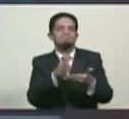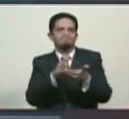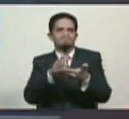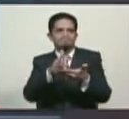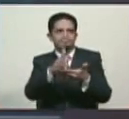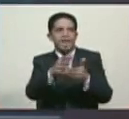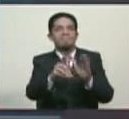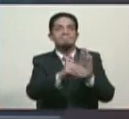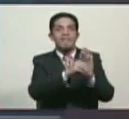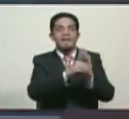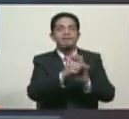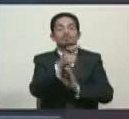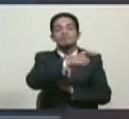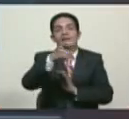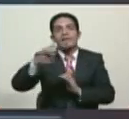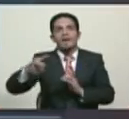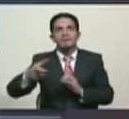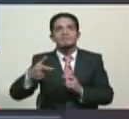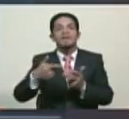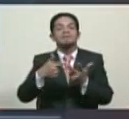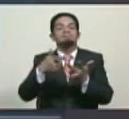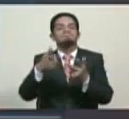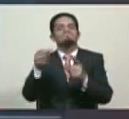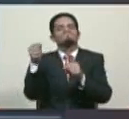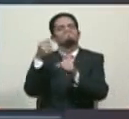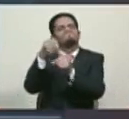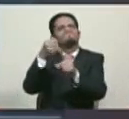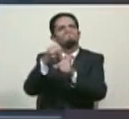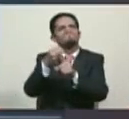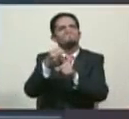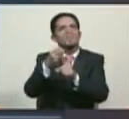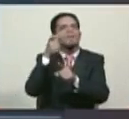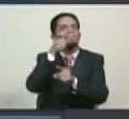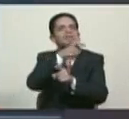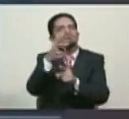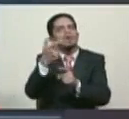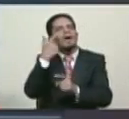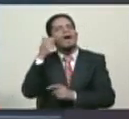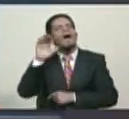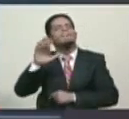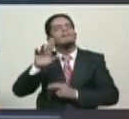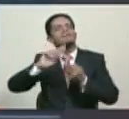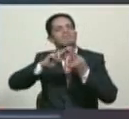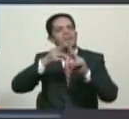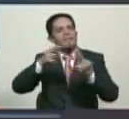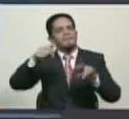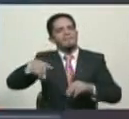combatir con hidalguía los flagelos que amenazan la paz de la nación.